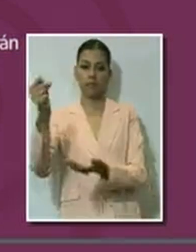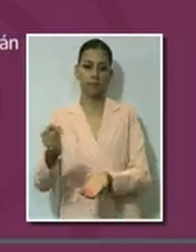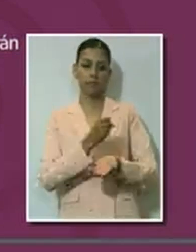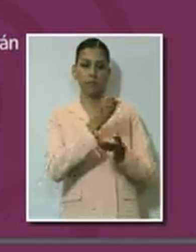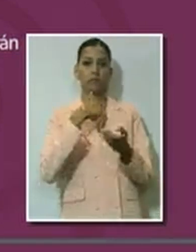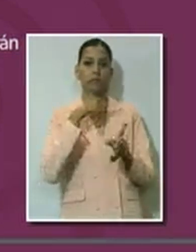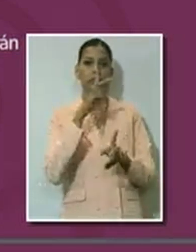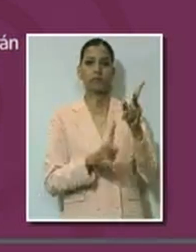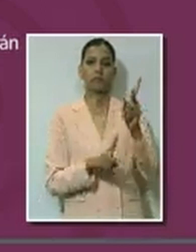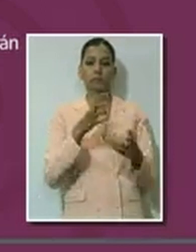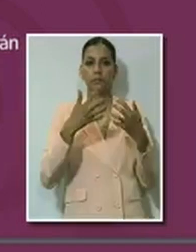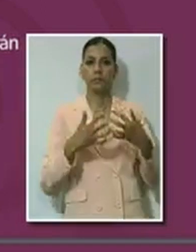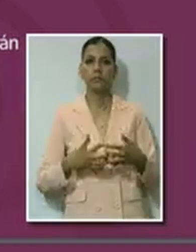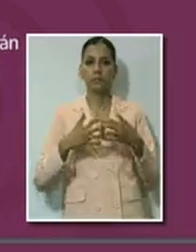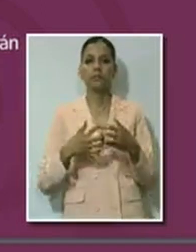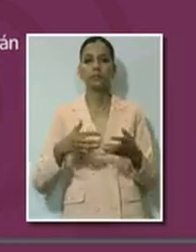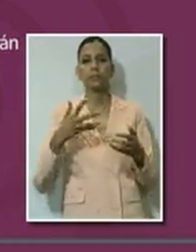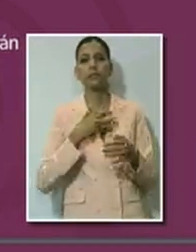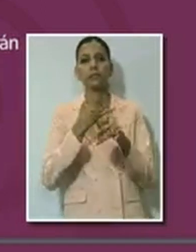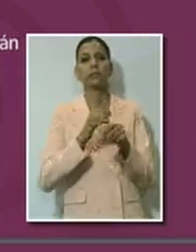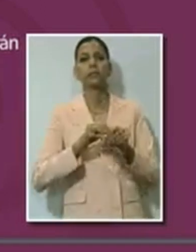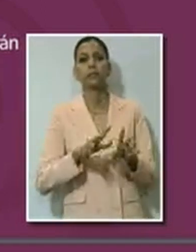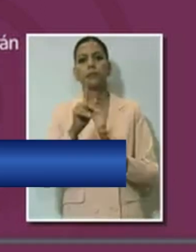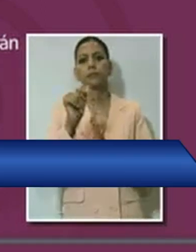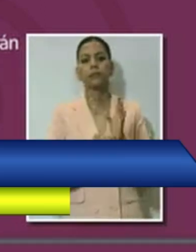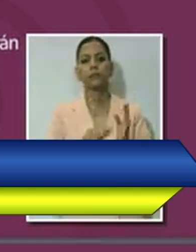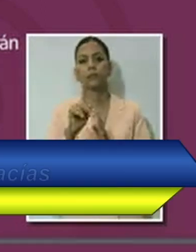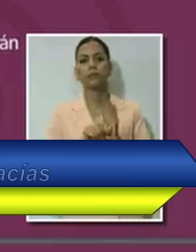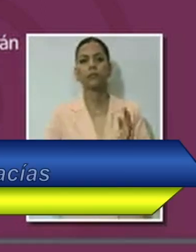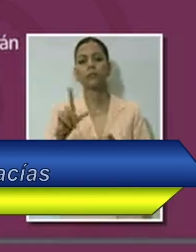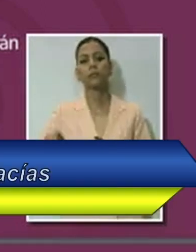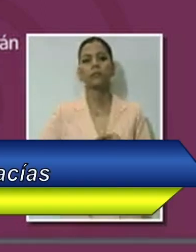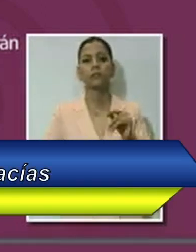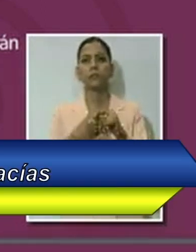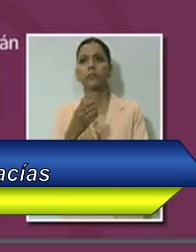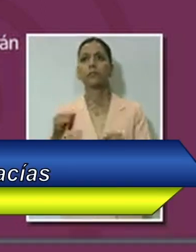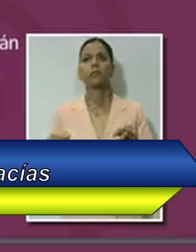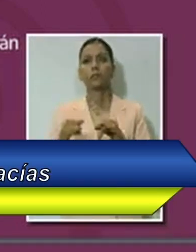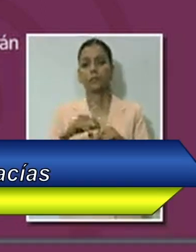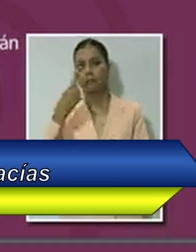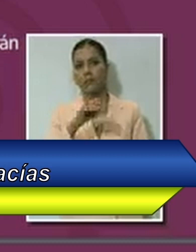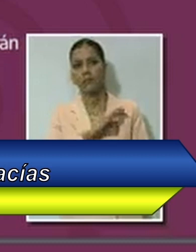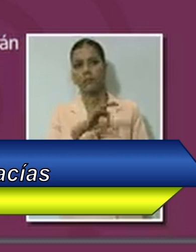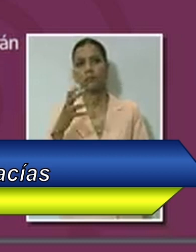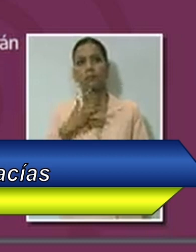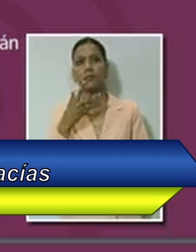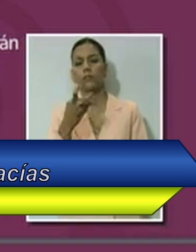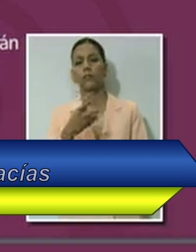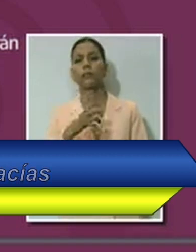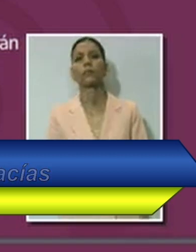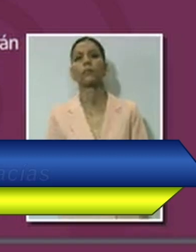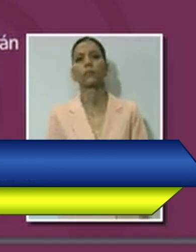les platiqué y que las empresas sobre todo rindan informes mensuales al Gobierno del Estado a través del Instituto, pues para que podamos tener esta